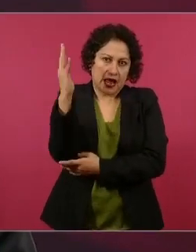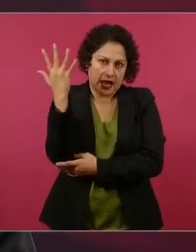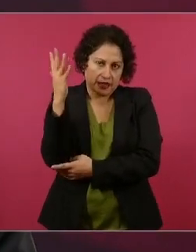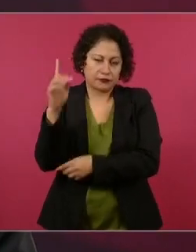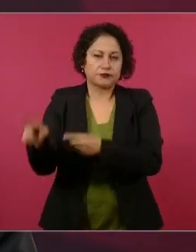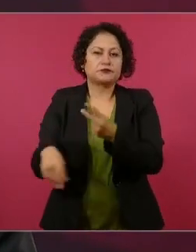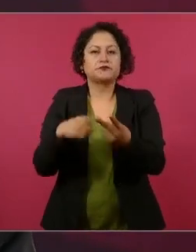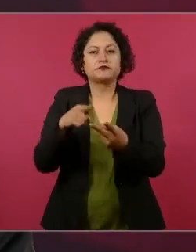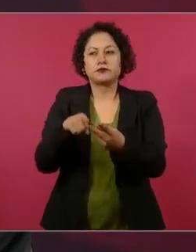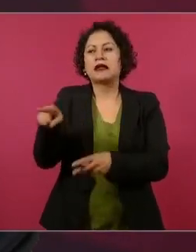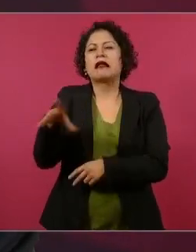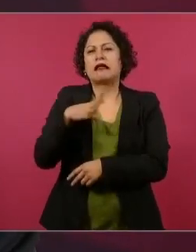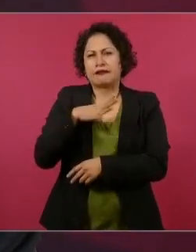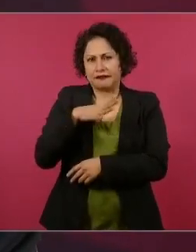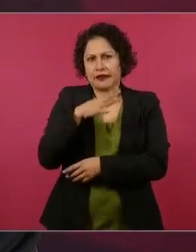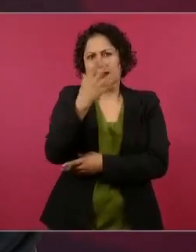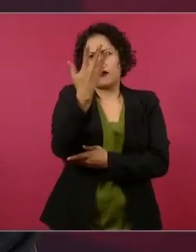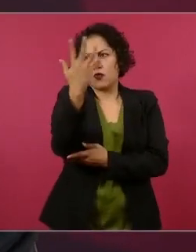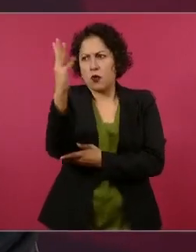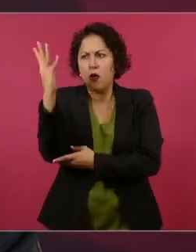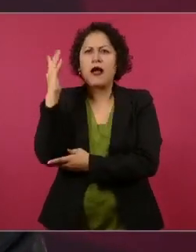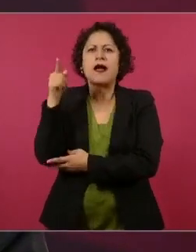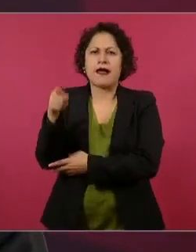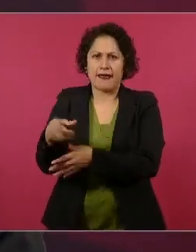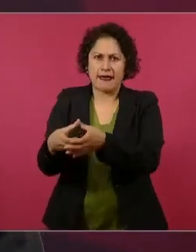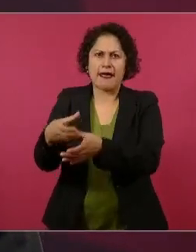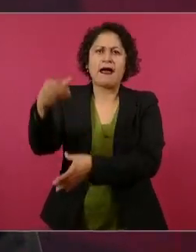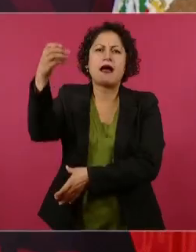caobas, que es la reina de la madera